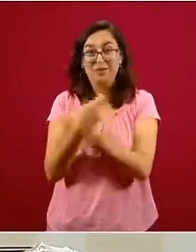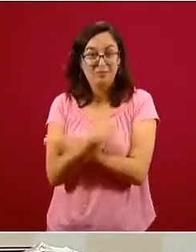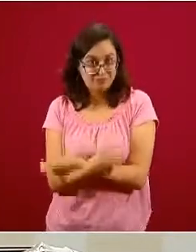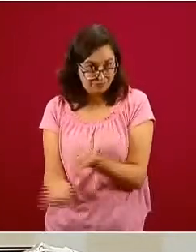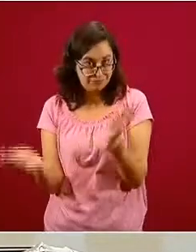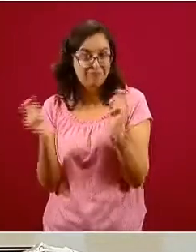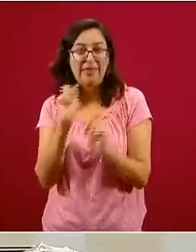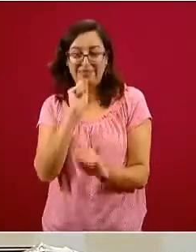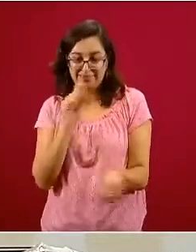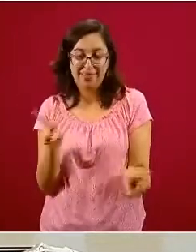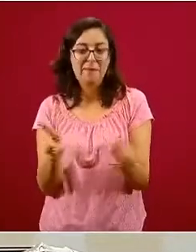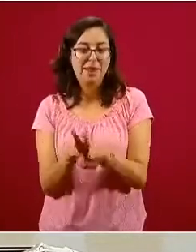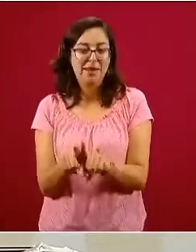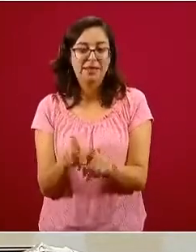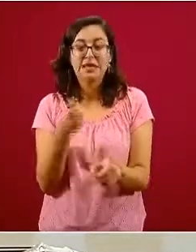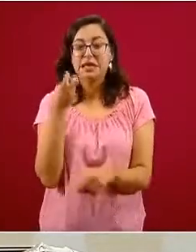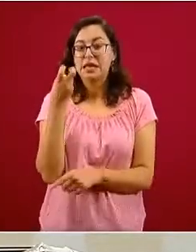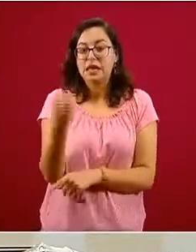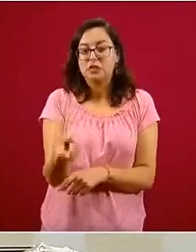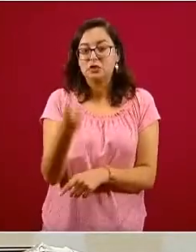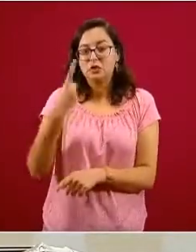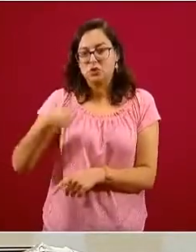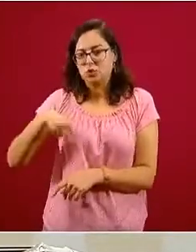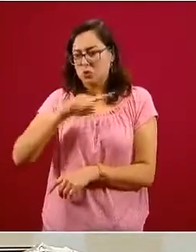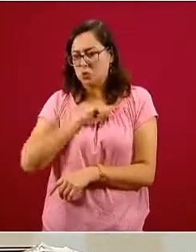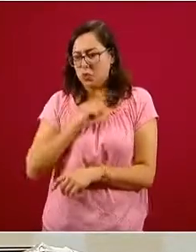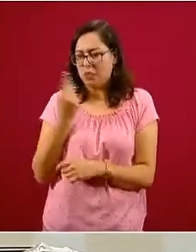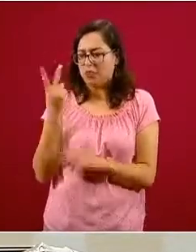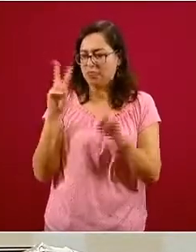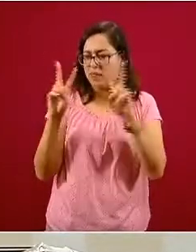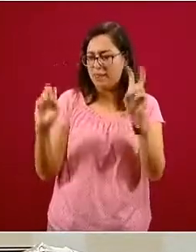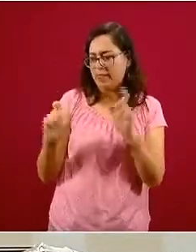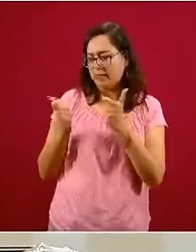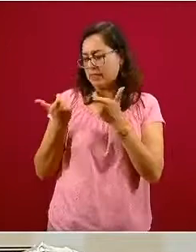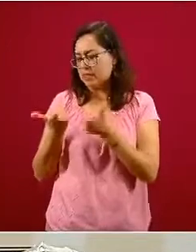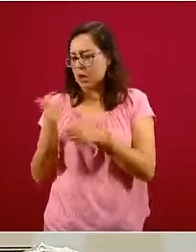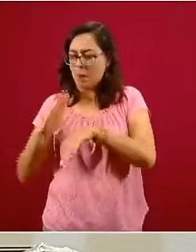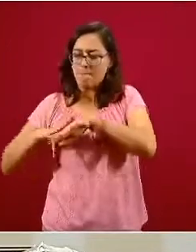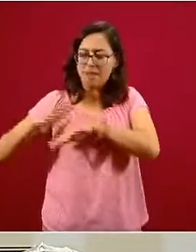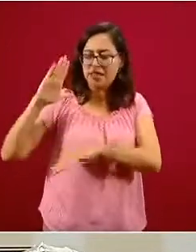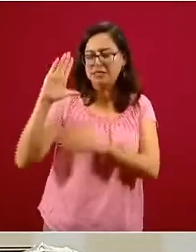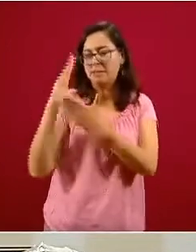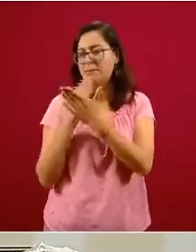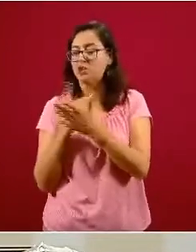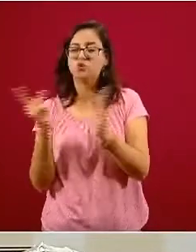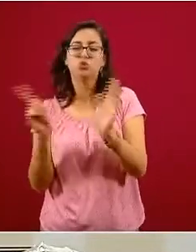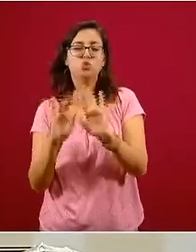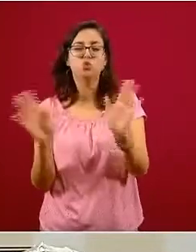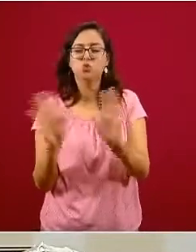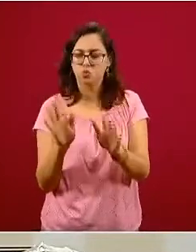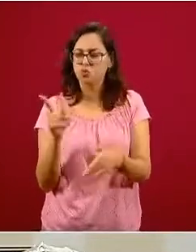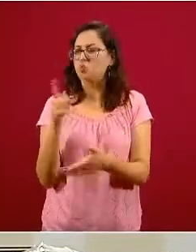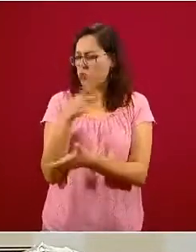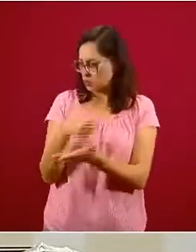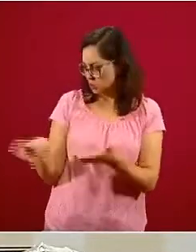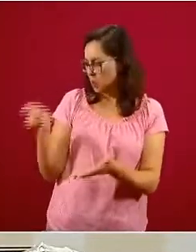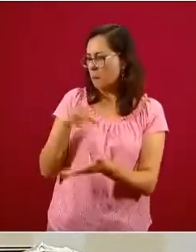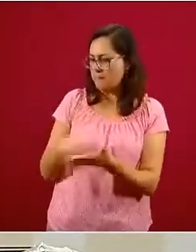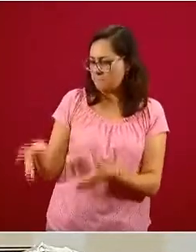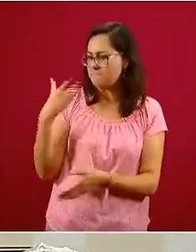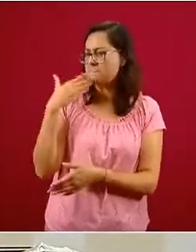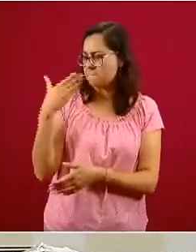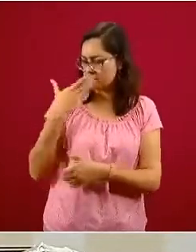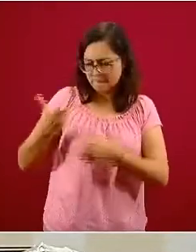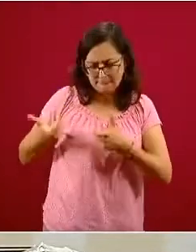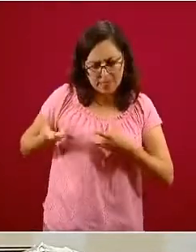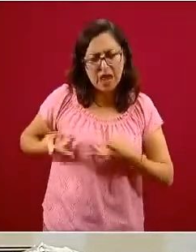no tanto pensamos en los recursos, si deben aumentar o disminuir, sino que la calidad de los alimentos que